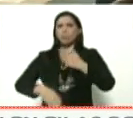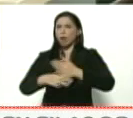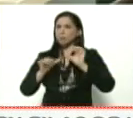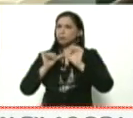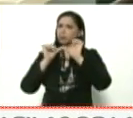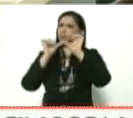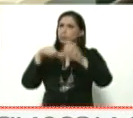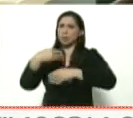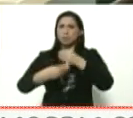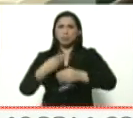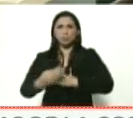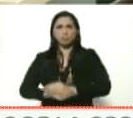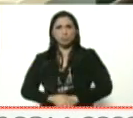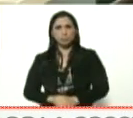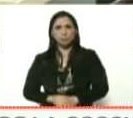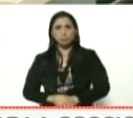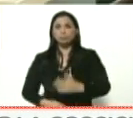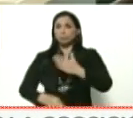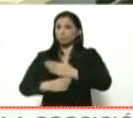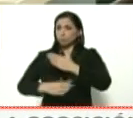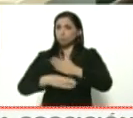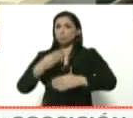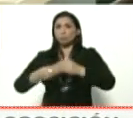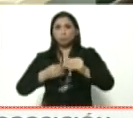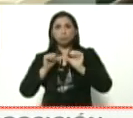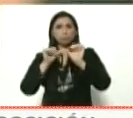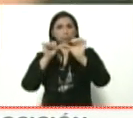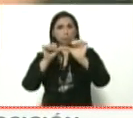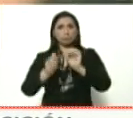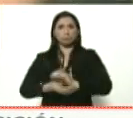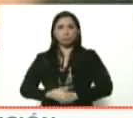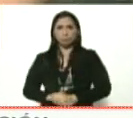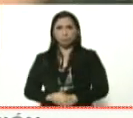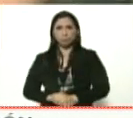haciendo. Es lo que vamos a seguir haciendo.